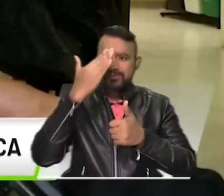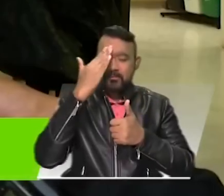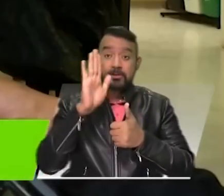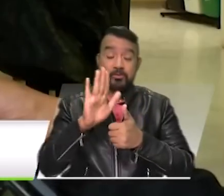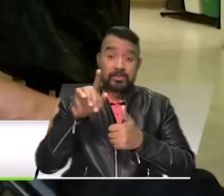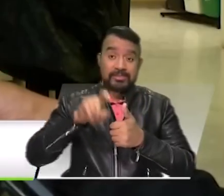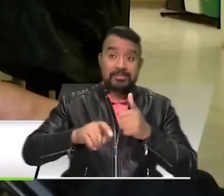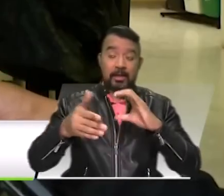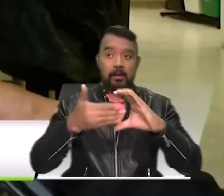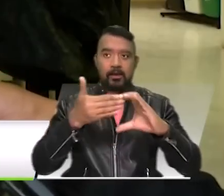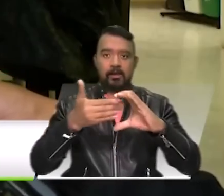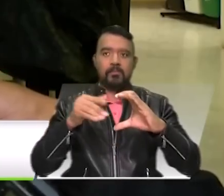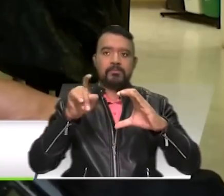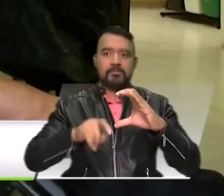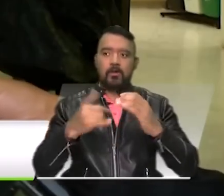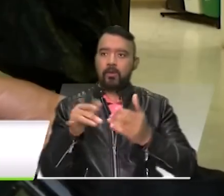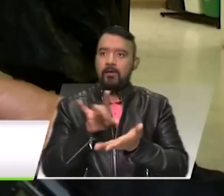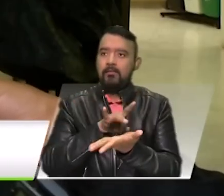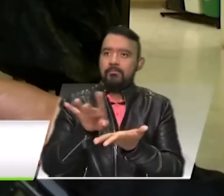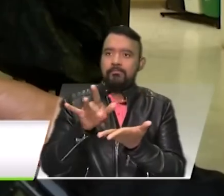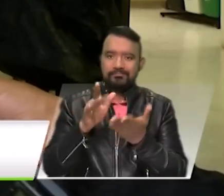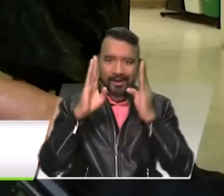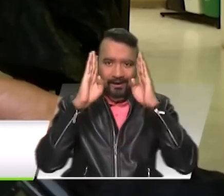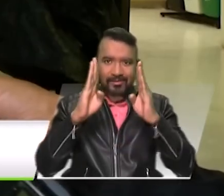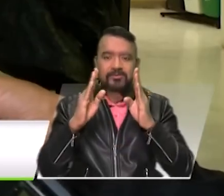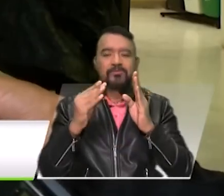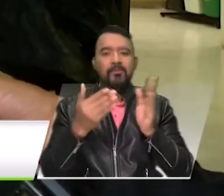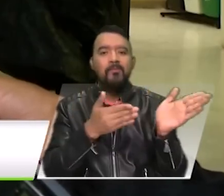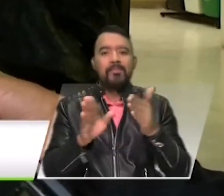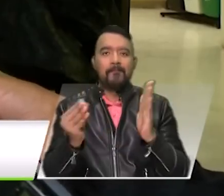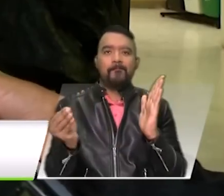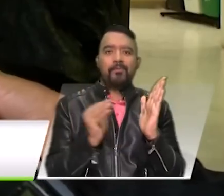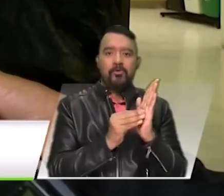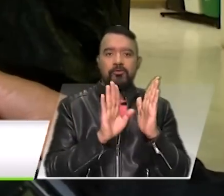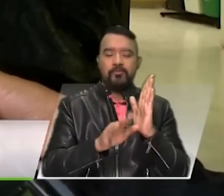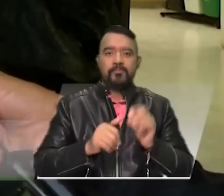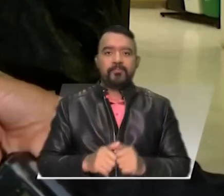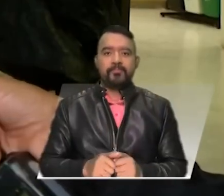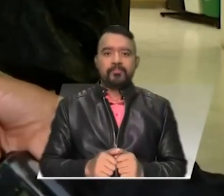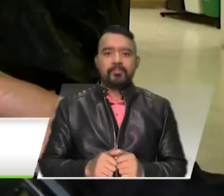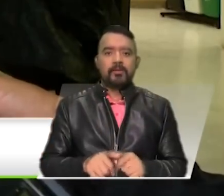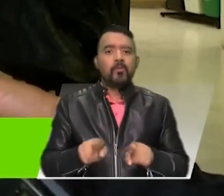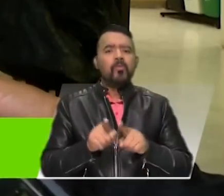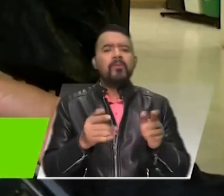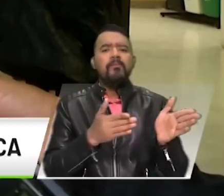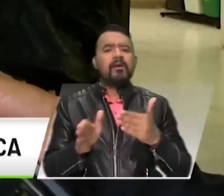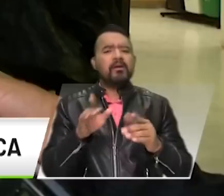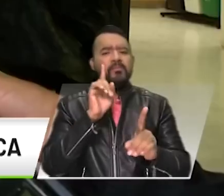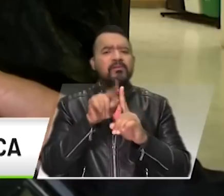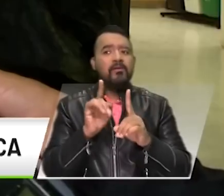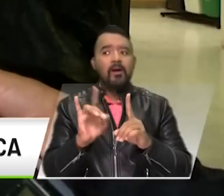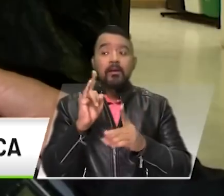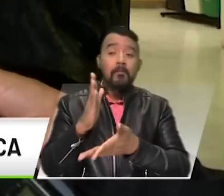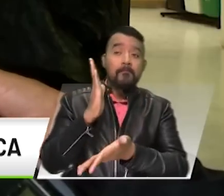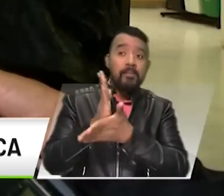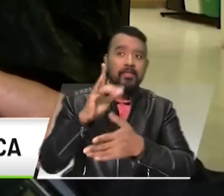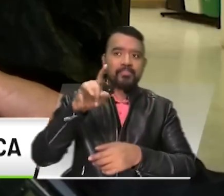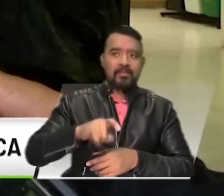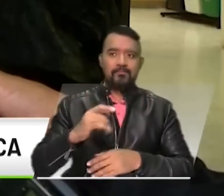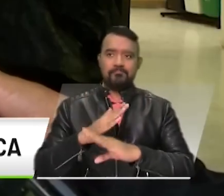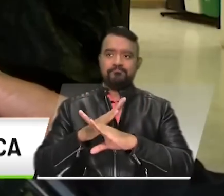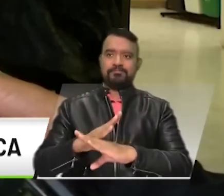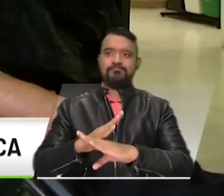de la declaratoria de emergencia climática lo que estamos buscando es hacer un plan de choque en la inmediatez que